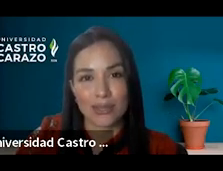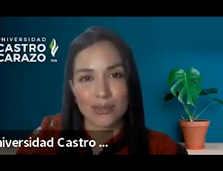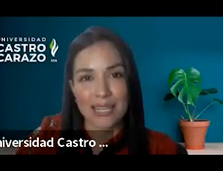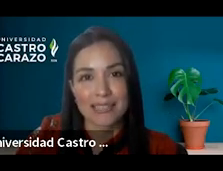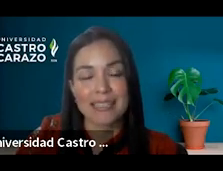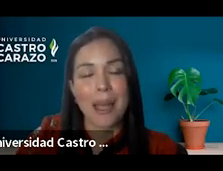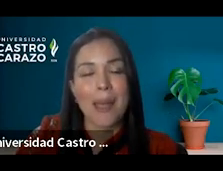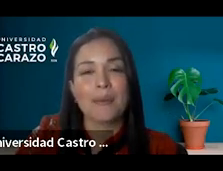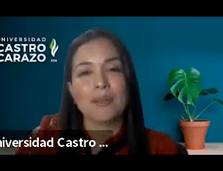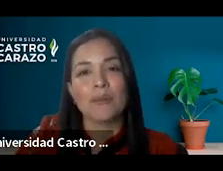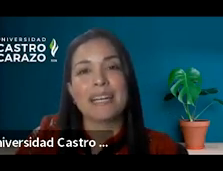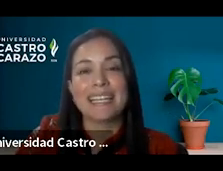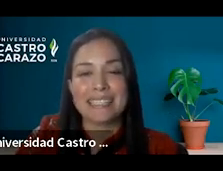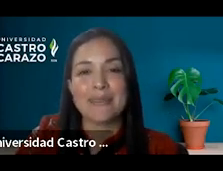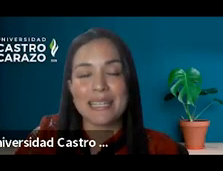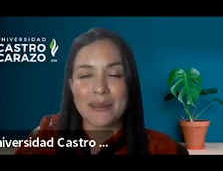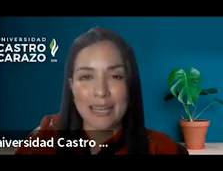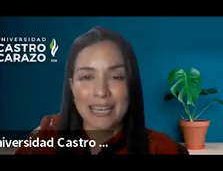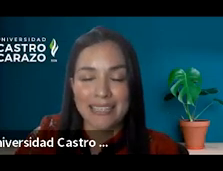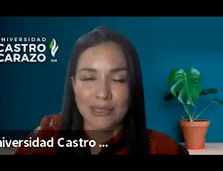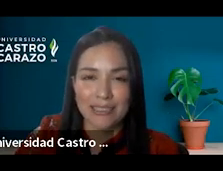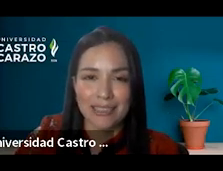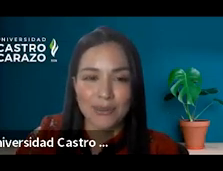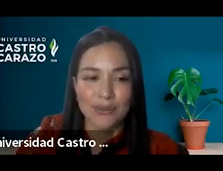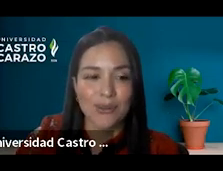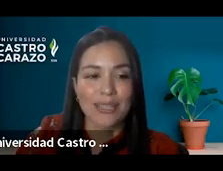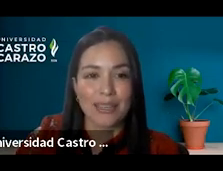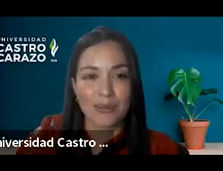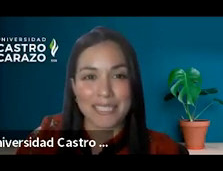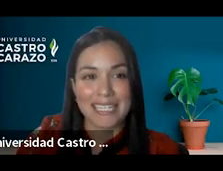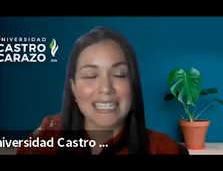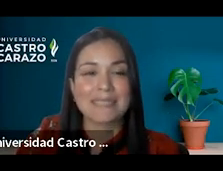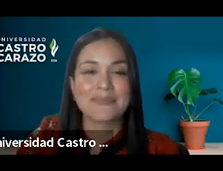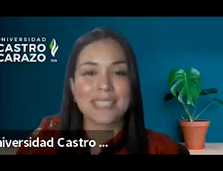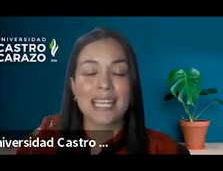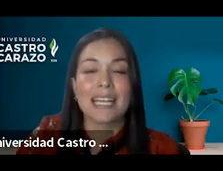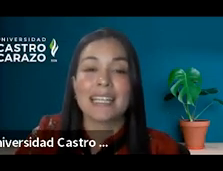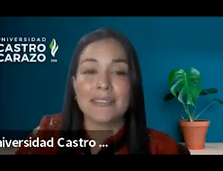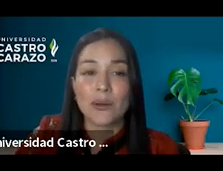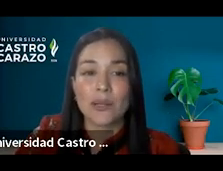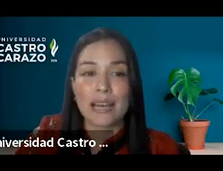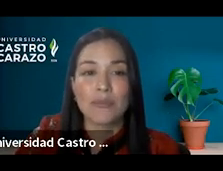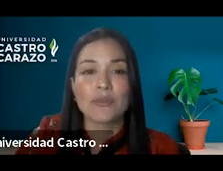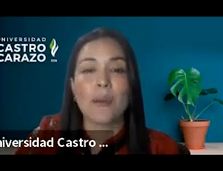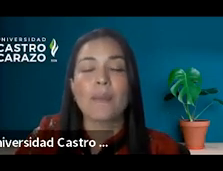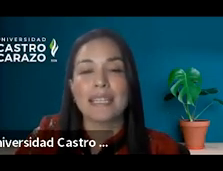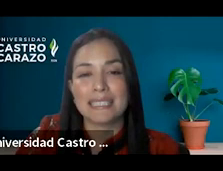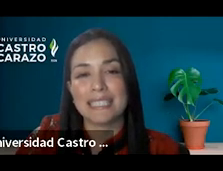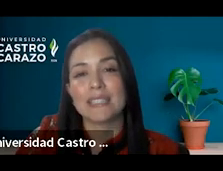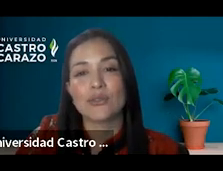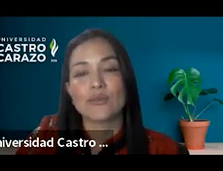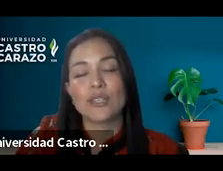y todas ustedes. Mi nombre es Ivania Vega y hoy tendré el gusto de acompañarles. Les recordamos